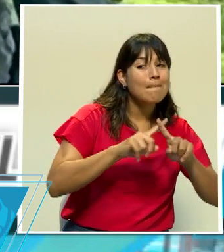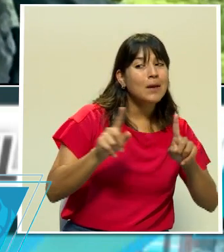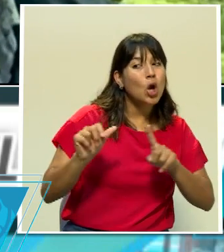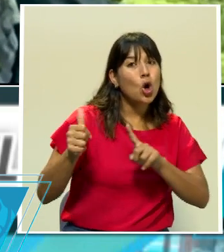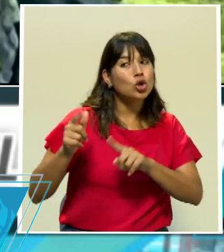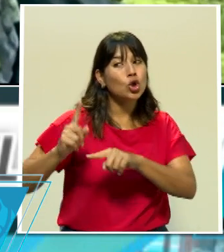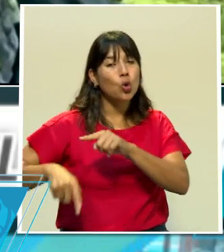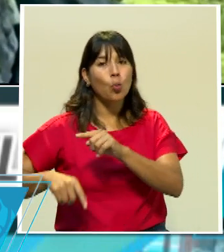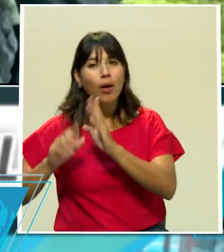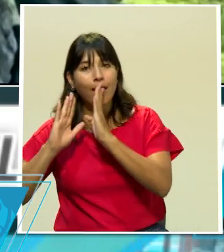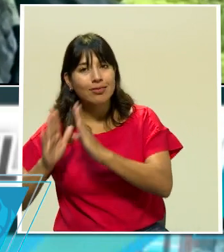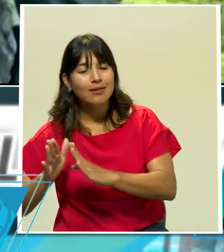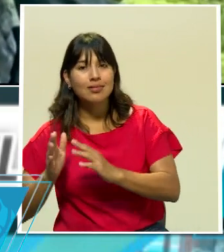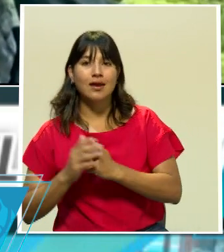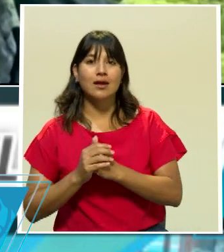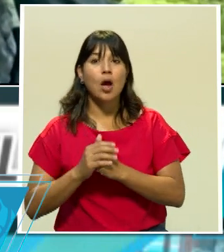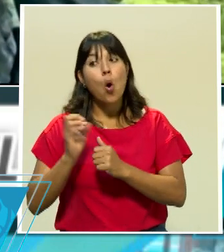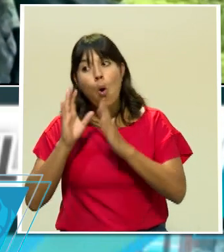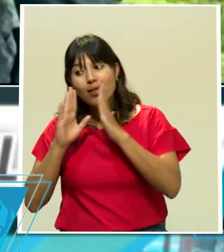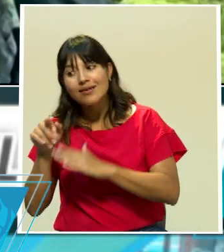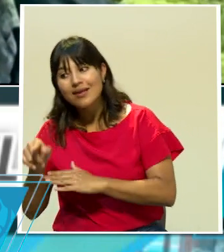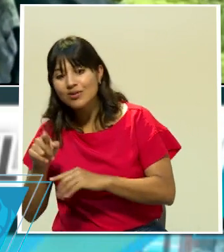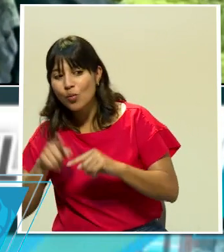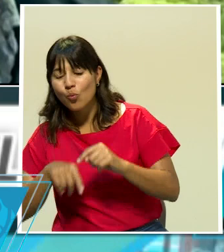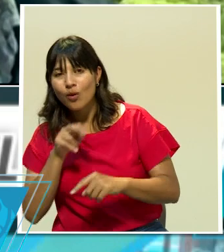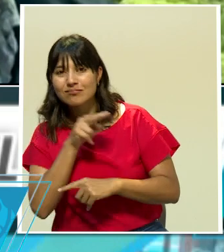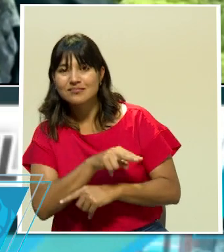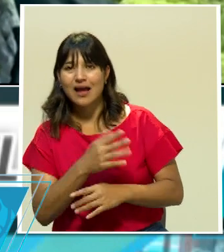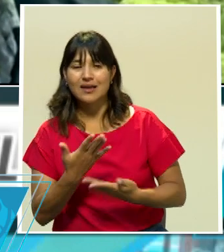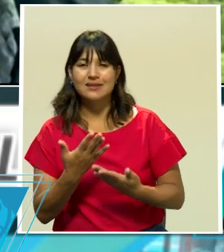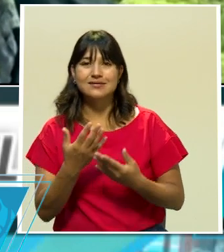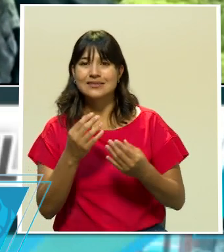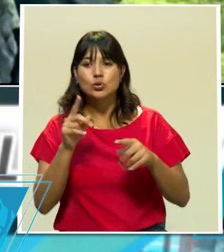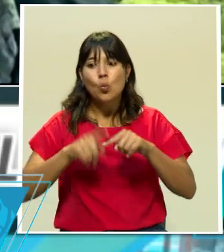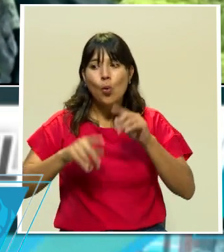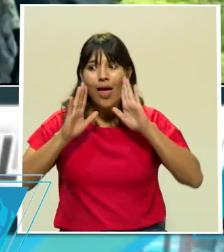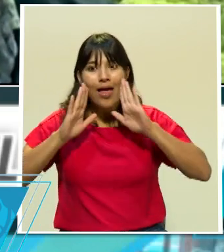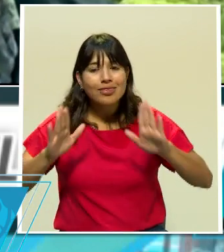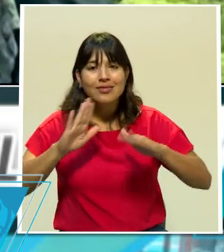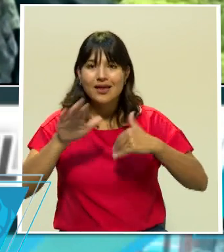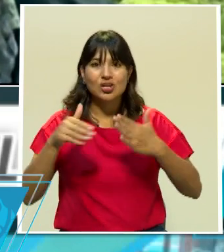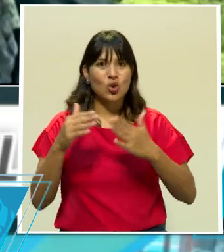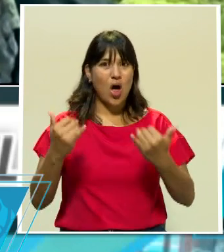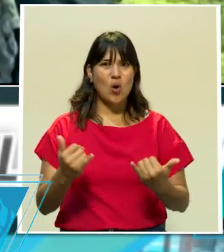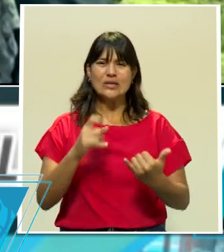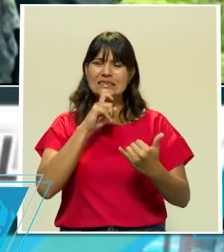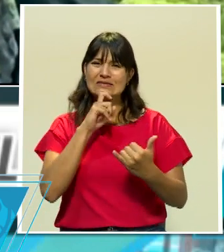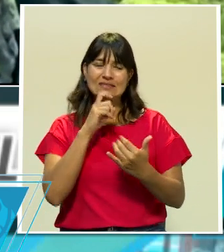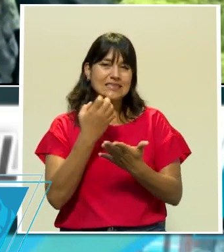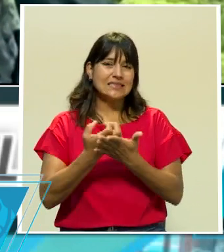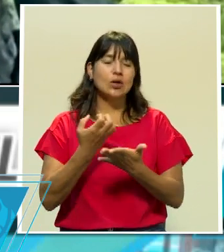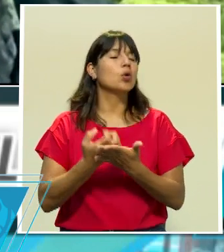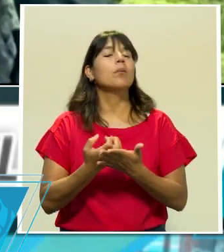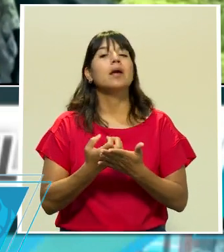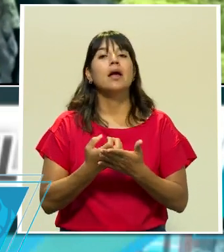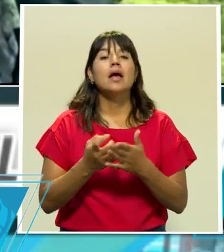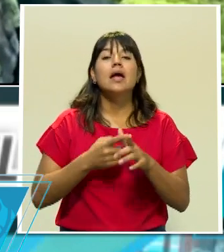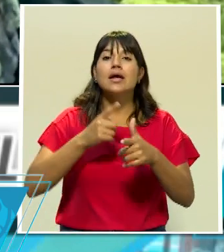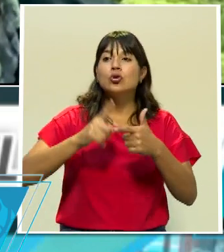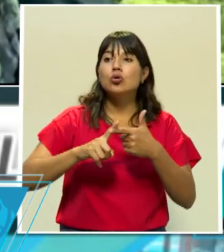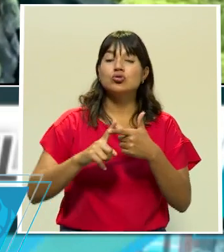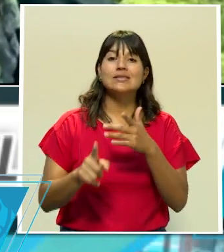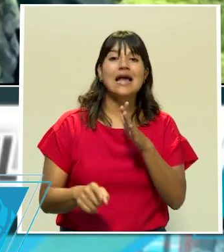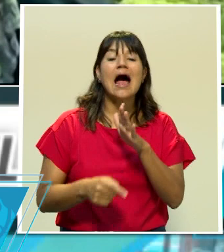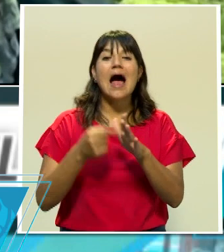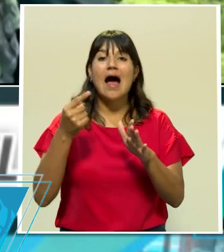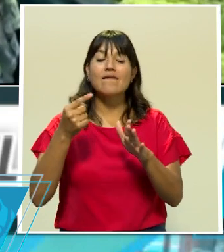La cobija es corta. Hay también posiciones muy contradictorias. Se corta durísimo en algunos rubros y a la vez se